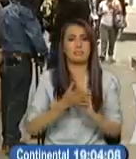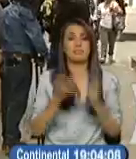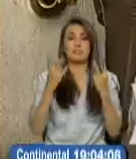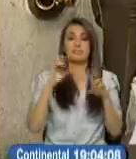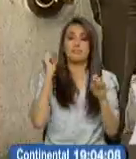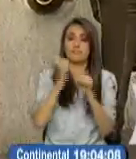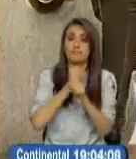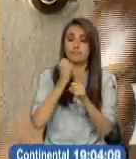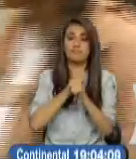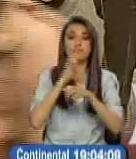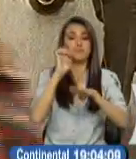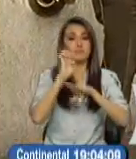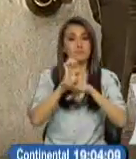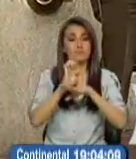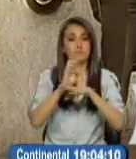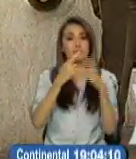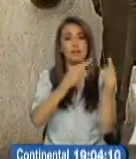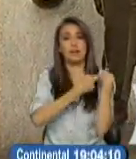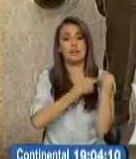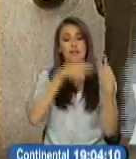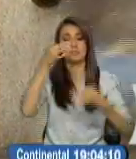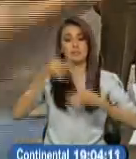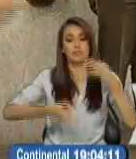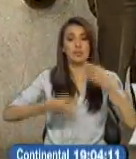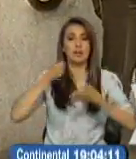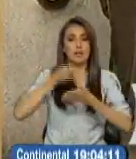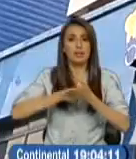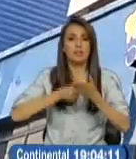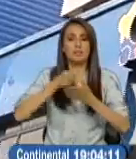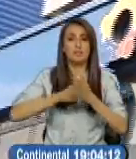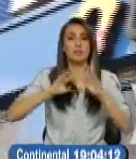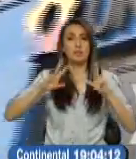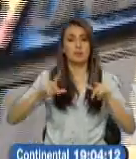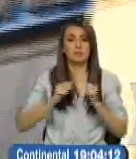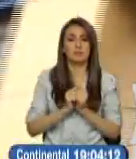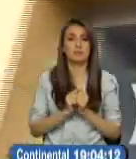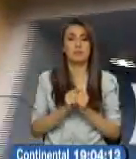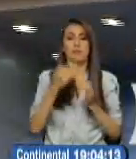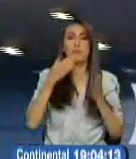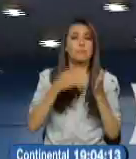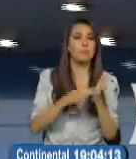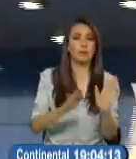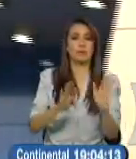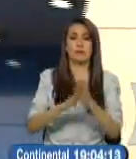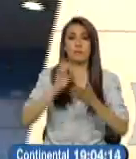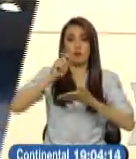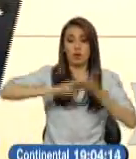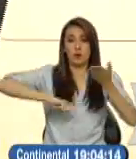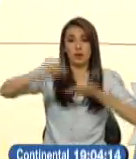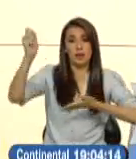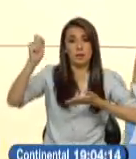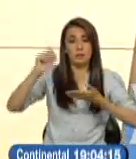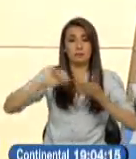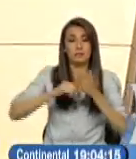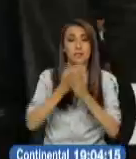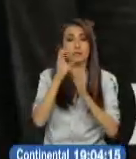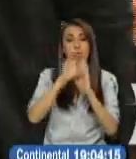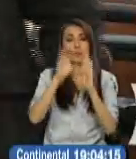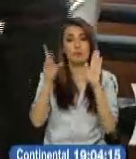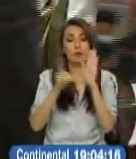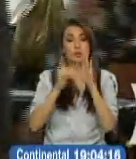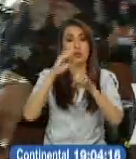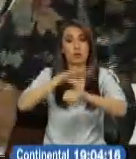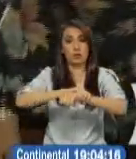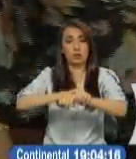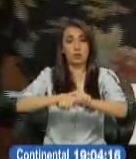en el país, tanto en la función judicial como en la lucha contra este problema. Y citó como ejemplo la aprobación del nuevo Código Integral Penal, en el